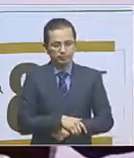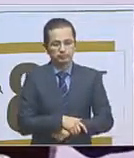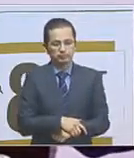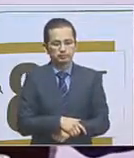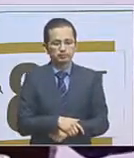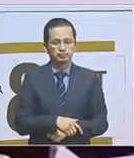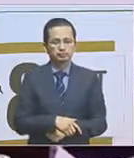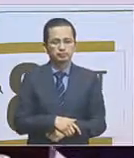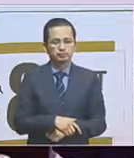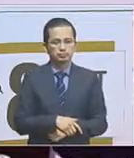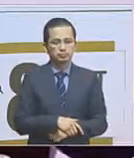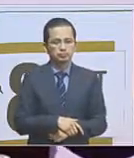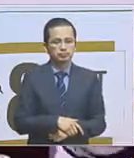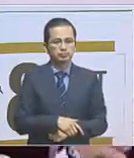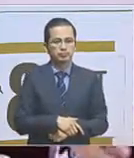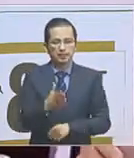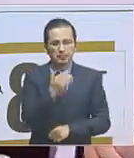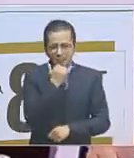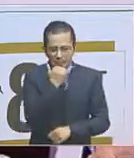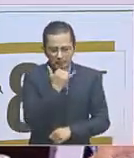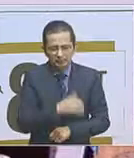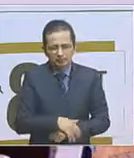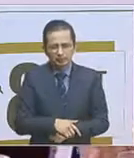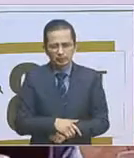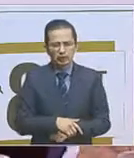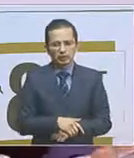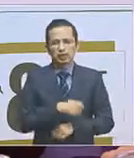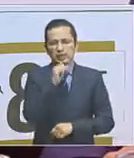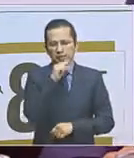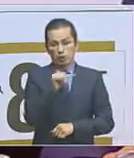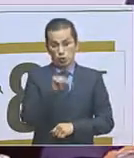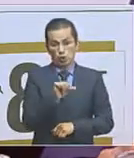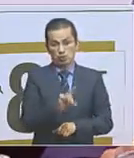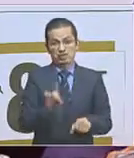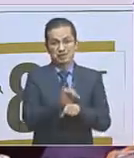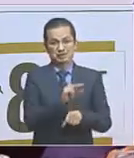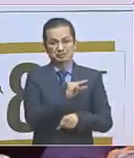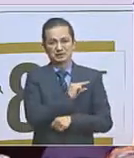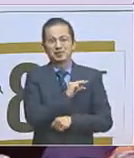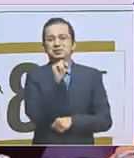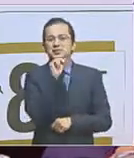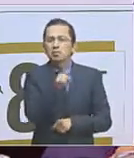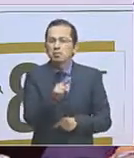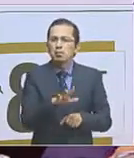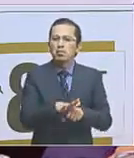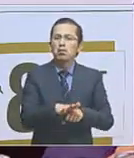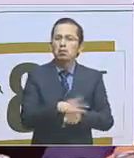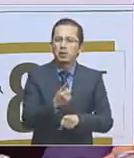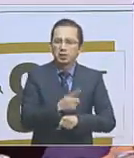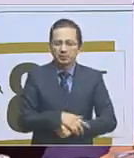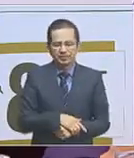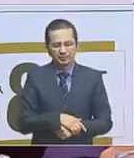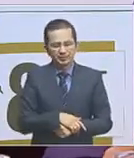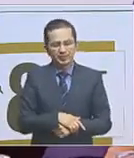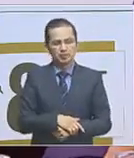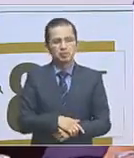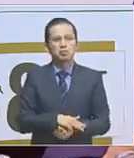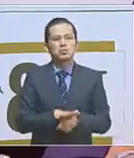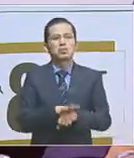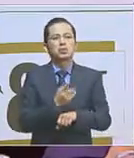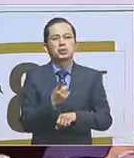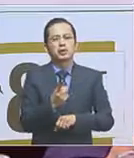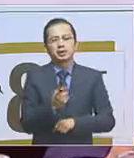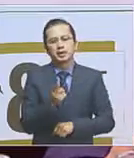entrando ya decía perdón otro otro día muy especial es porque de verdad hoy es podríamos